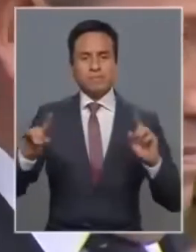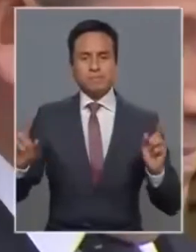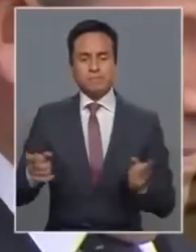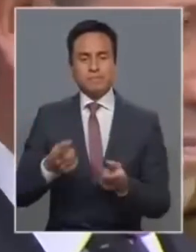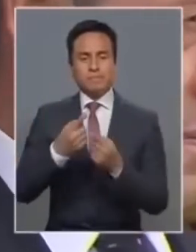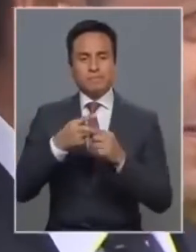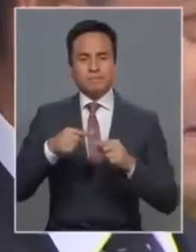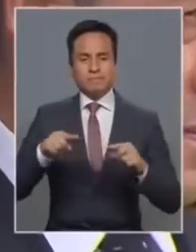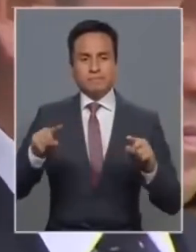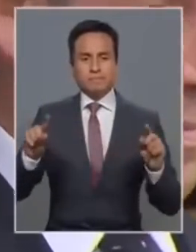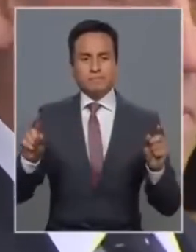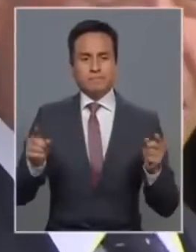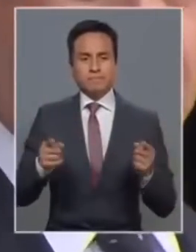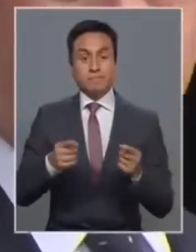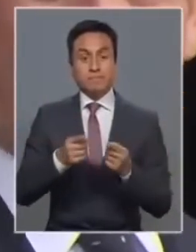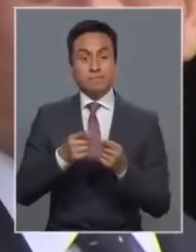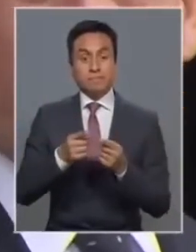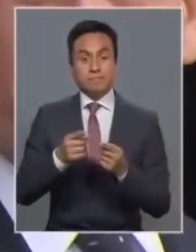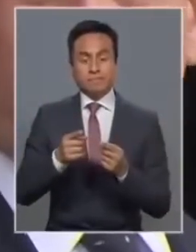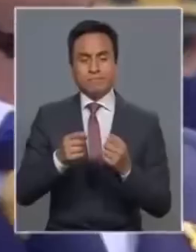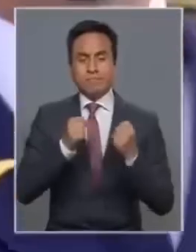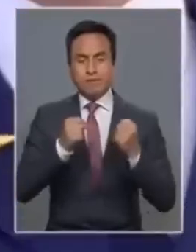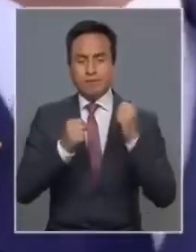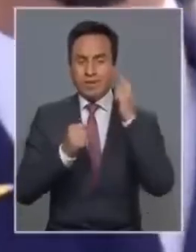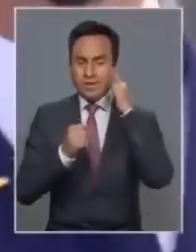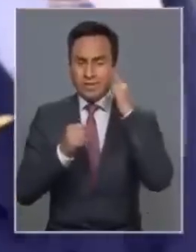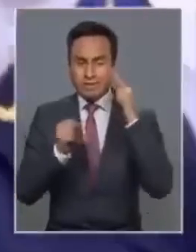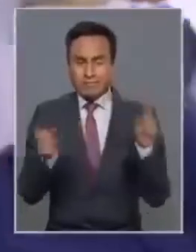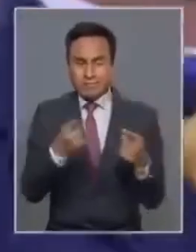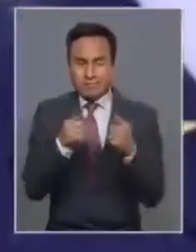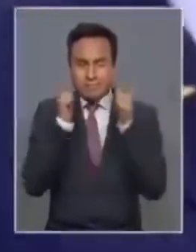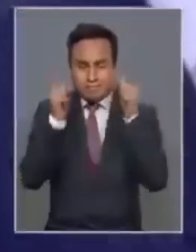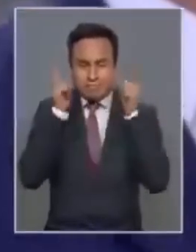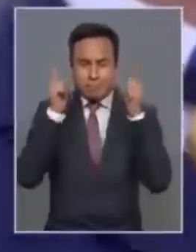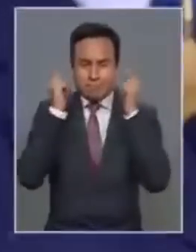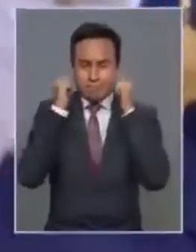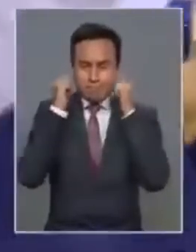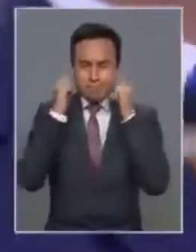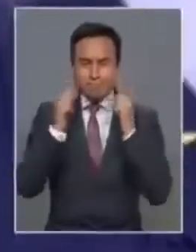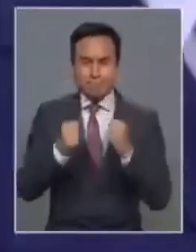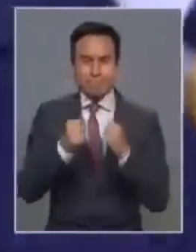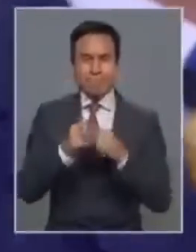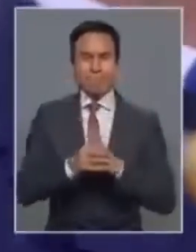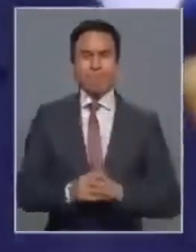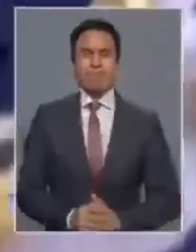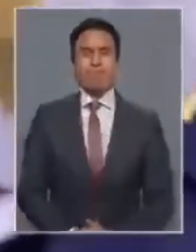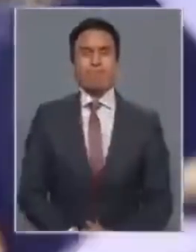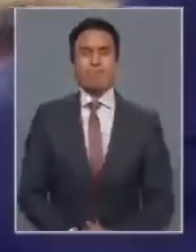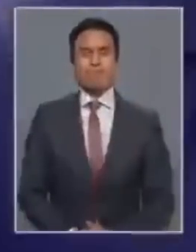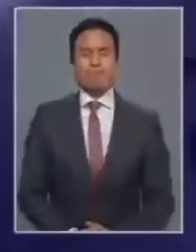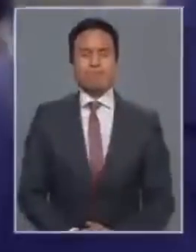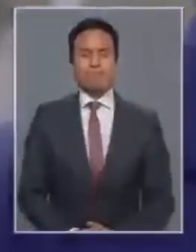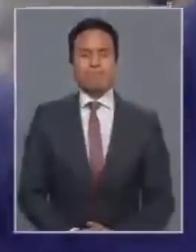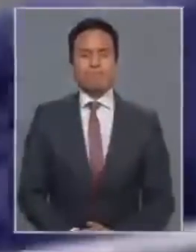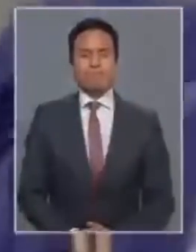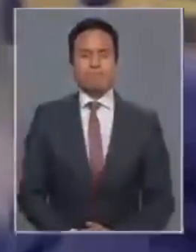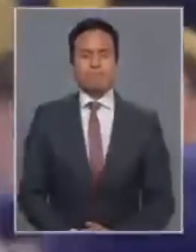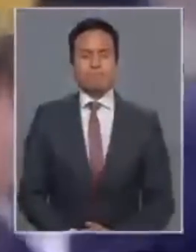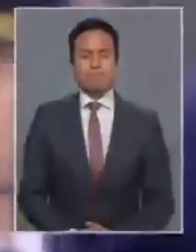elegido fielmente la misión de servicio a la patria, iniciada con la formación que entrega la Escuela de Aviación.